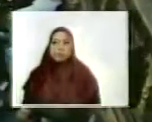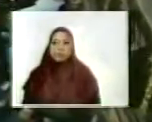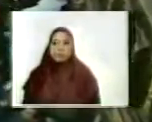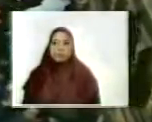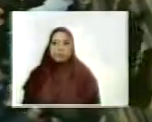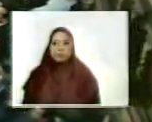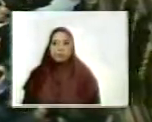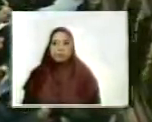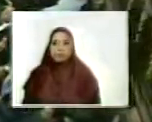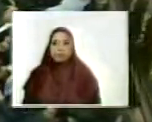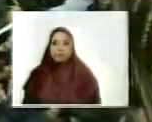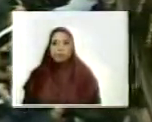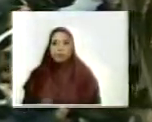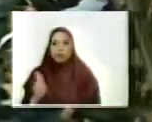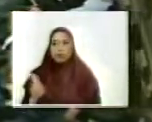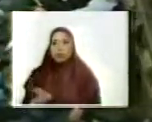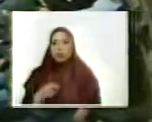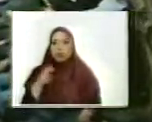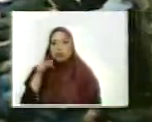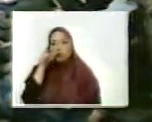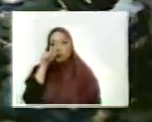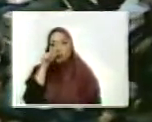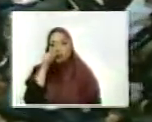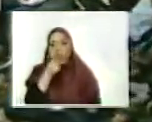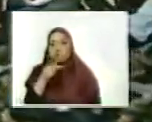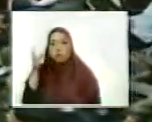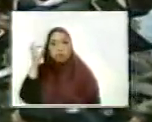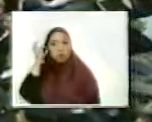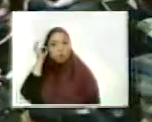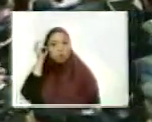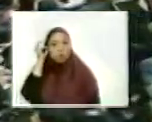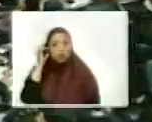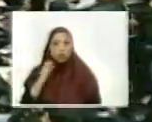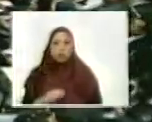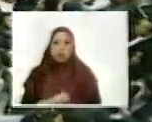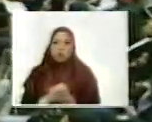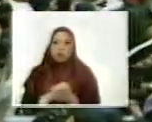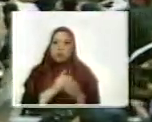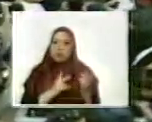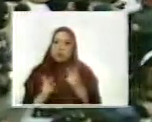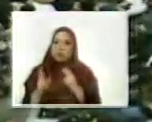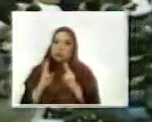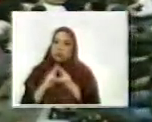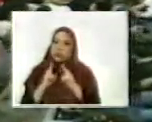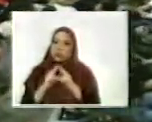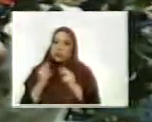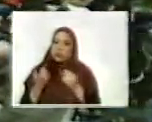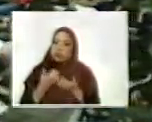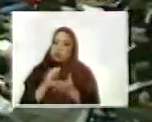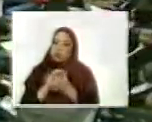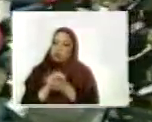Quiero dejar en el uso de la palabra al camarada Fernando Soto Rojas. Conoció a Ali